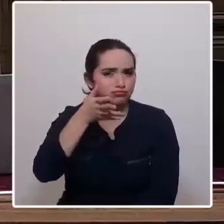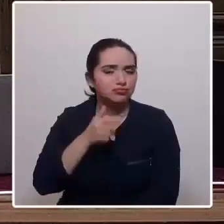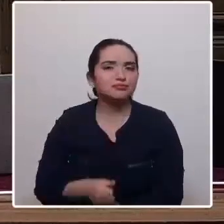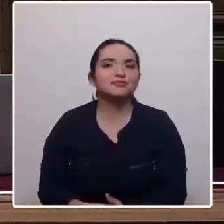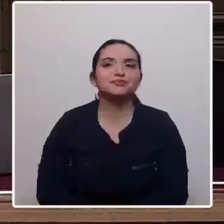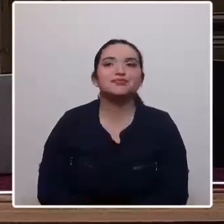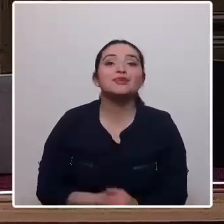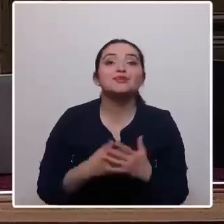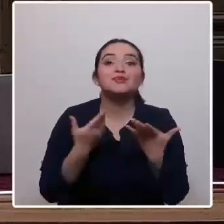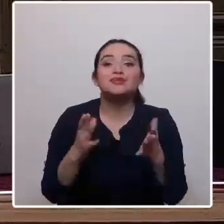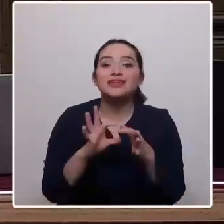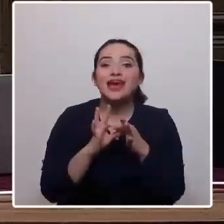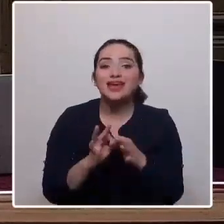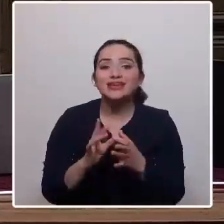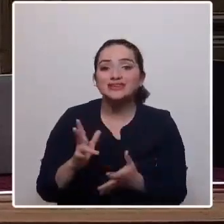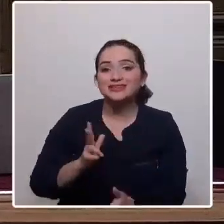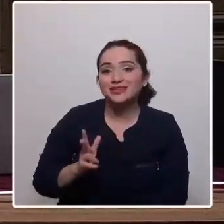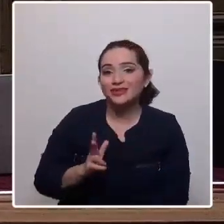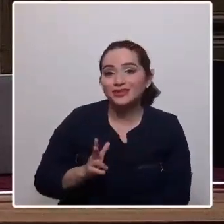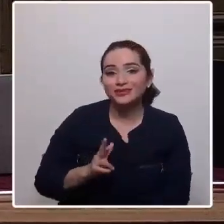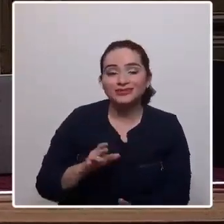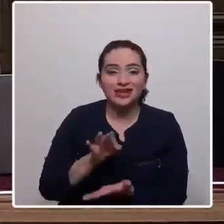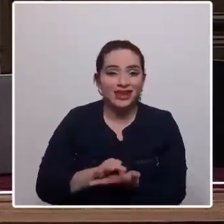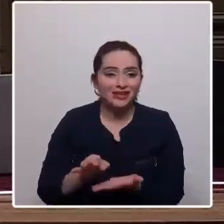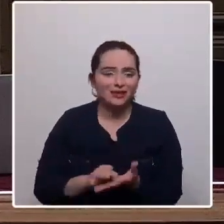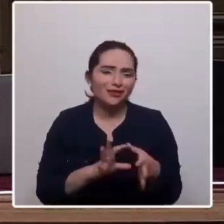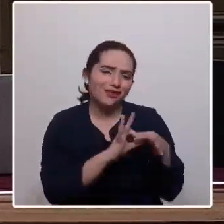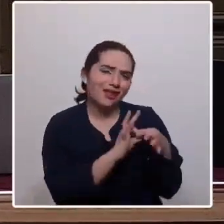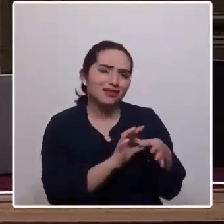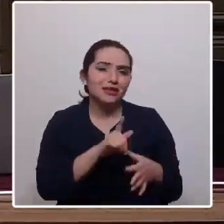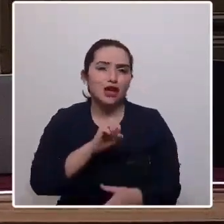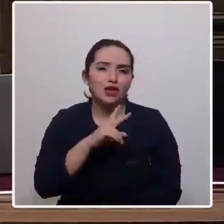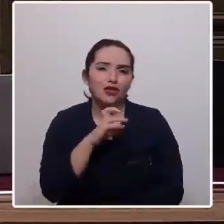Muchas gracias, señor secretario. Gracias, Loreto Vallejos.